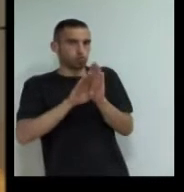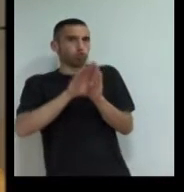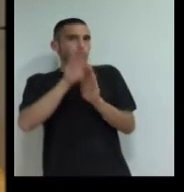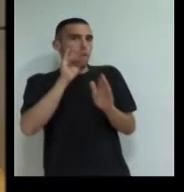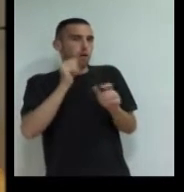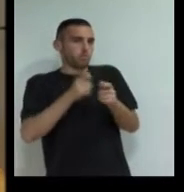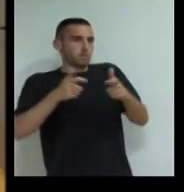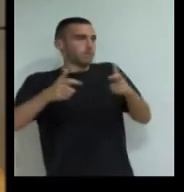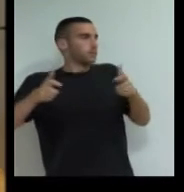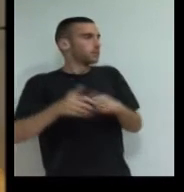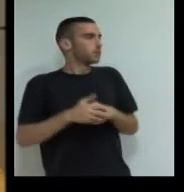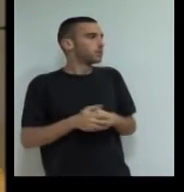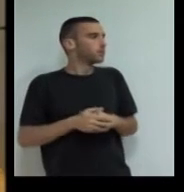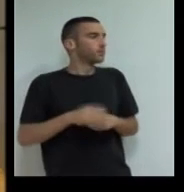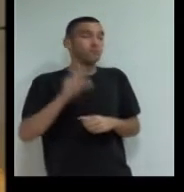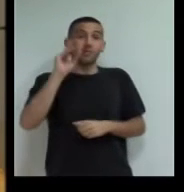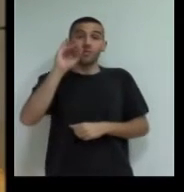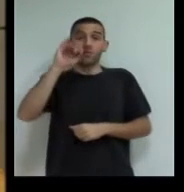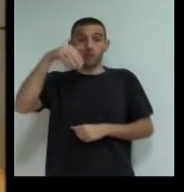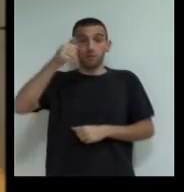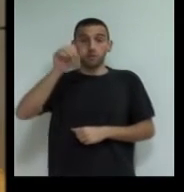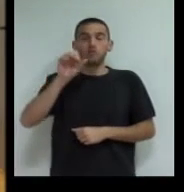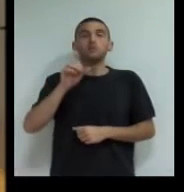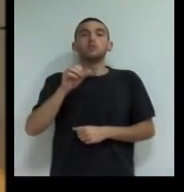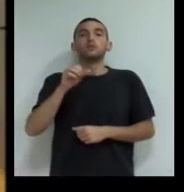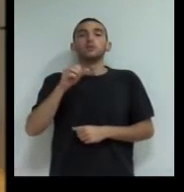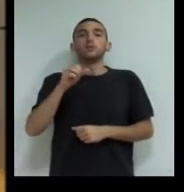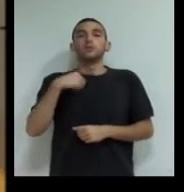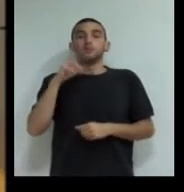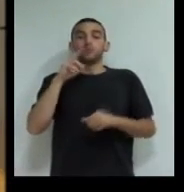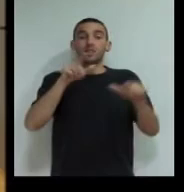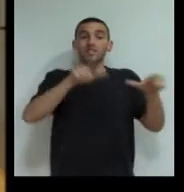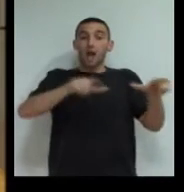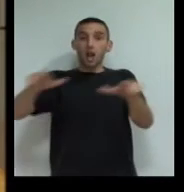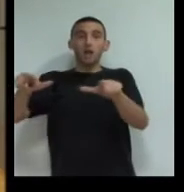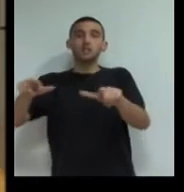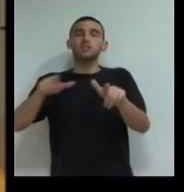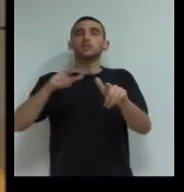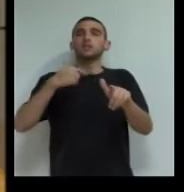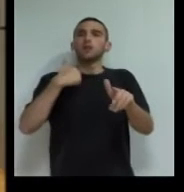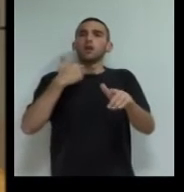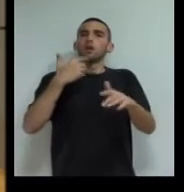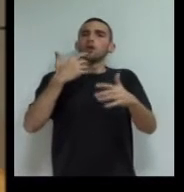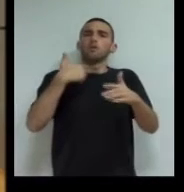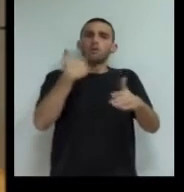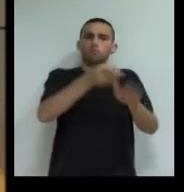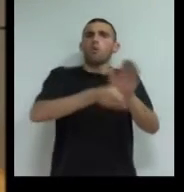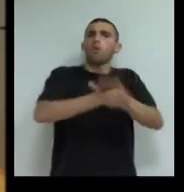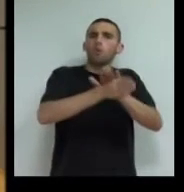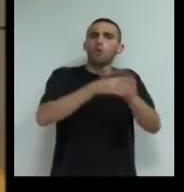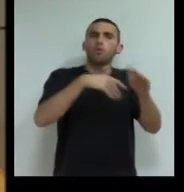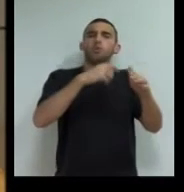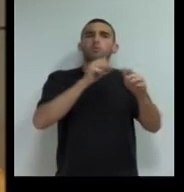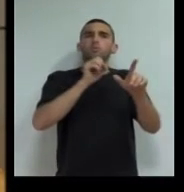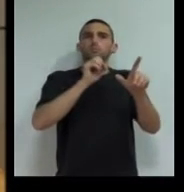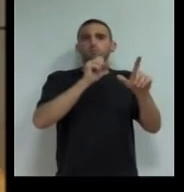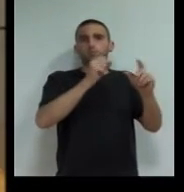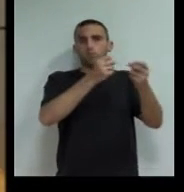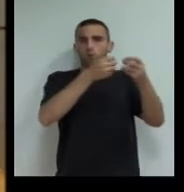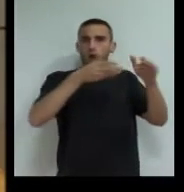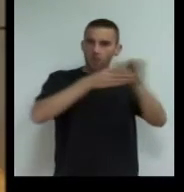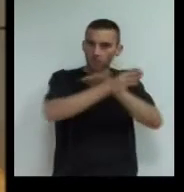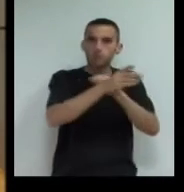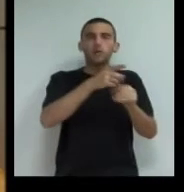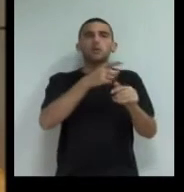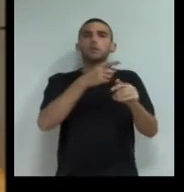ese sentido. Llevamos funcionando con las salas estables desde el mes de septiembre del año pasado, octubre del año pasado, es la primera que empezó a funcionar